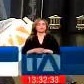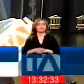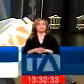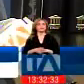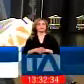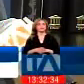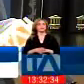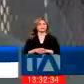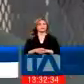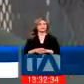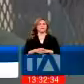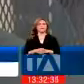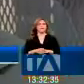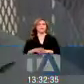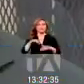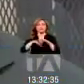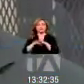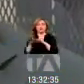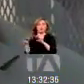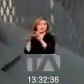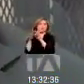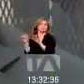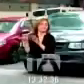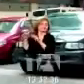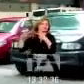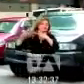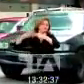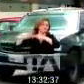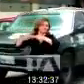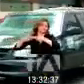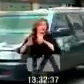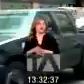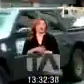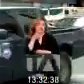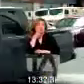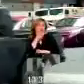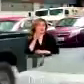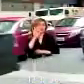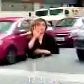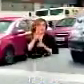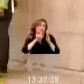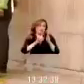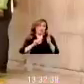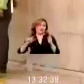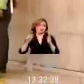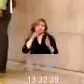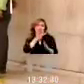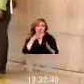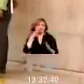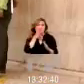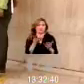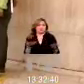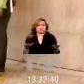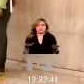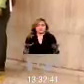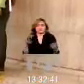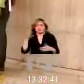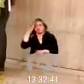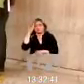porque son compañías relacionadas. Asegura el superintendente que también las compañías mintieron sobre su estado financiero, que ellos no tuvieron